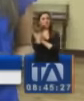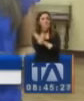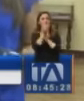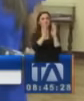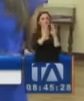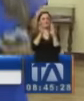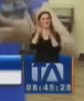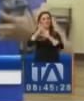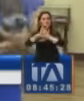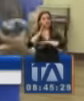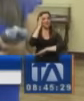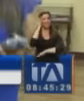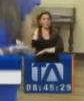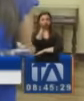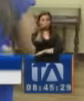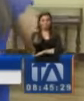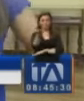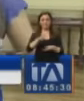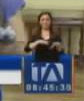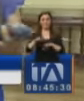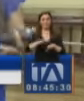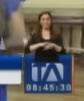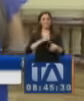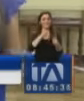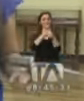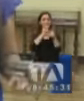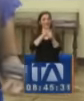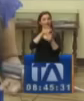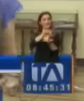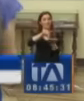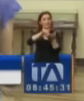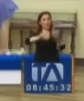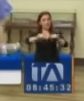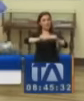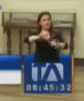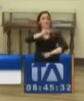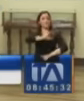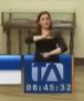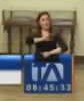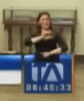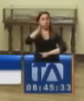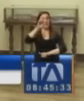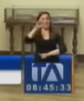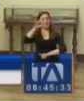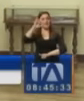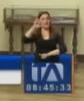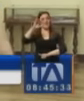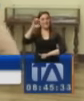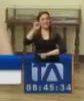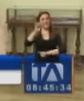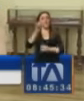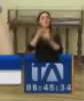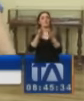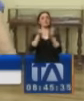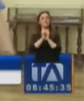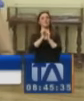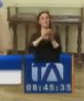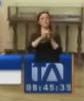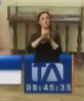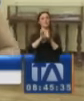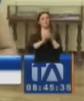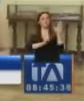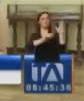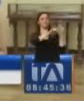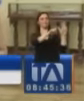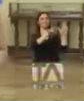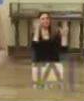la Biblioteca Ecuatoriana. Ya lo saben, están ubicados a dos calles apenas de la Administración Zonal de la Delicia, así que están cordialmente invitados. Yo ya estuve en 3 salas